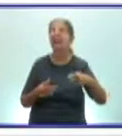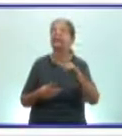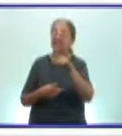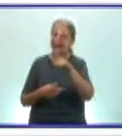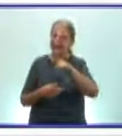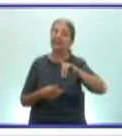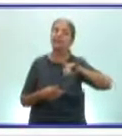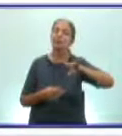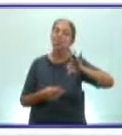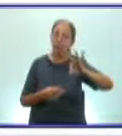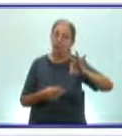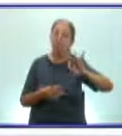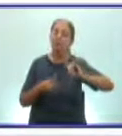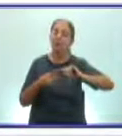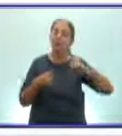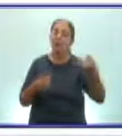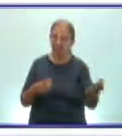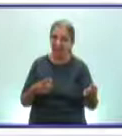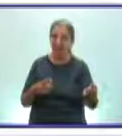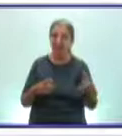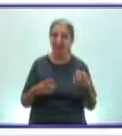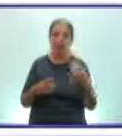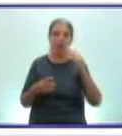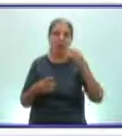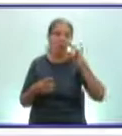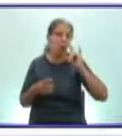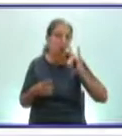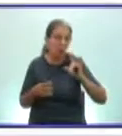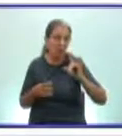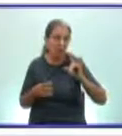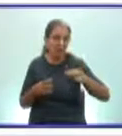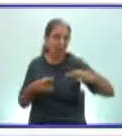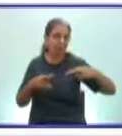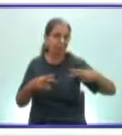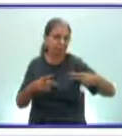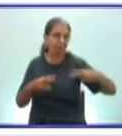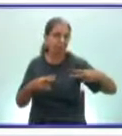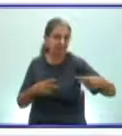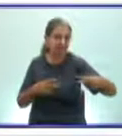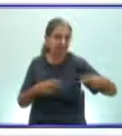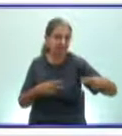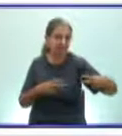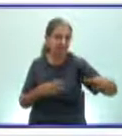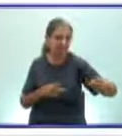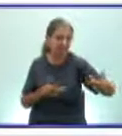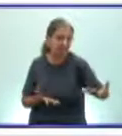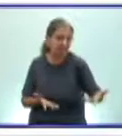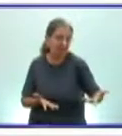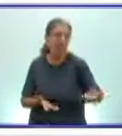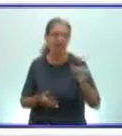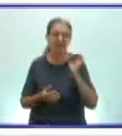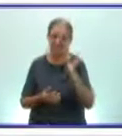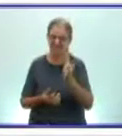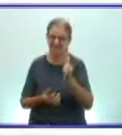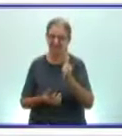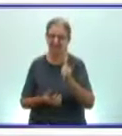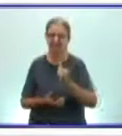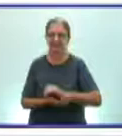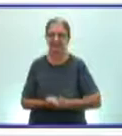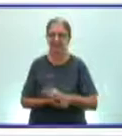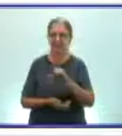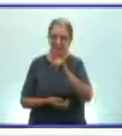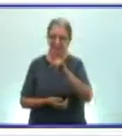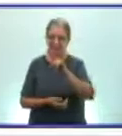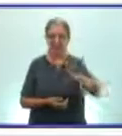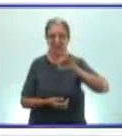18, que aparece 9 veces, correcto. Entonces el valor 18,